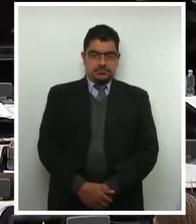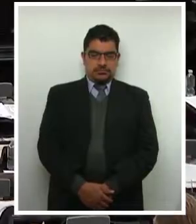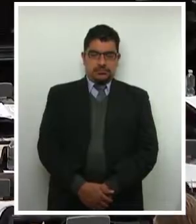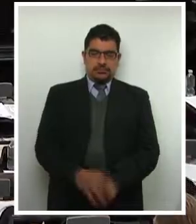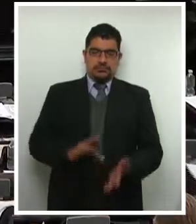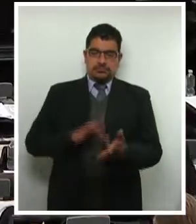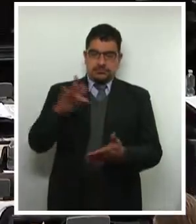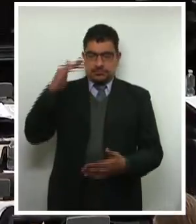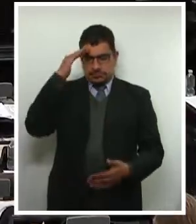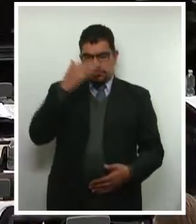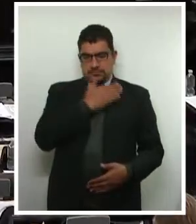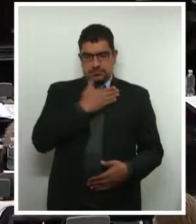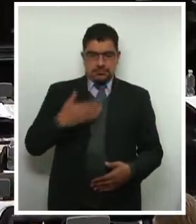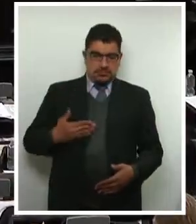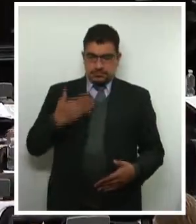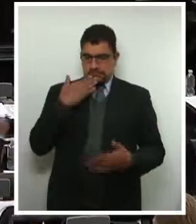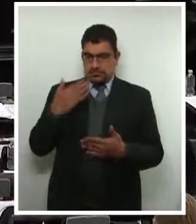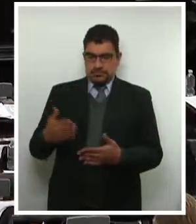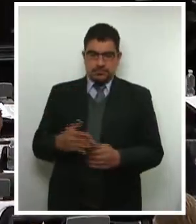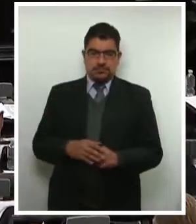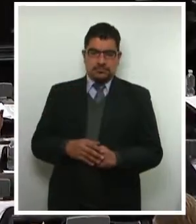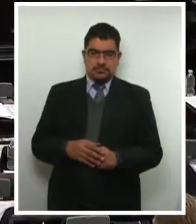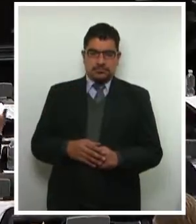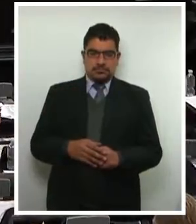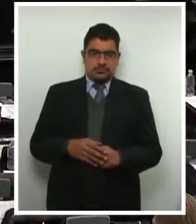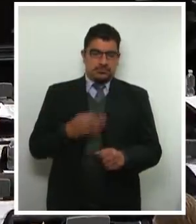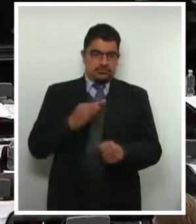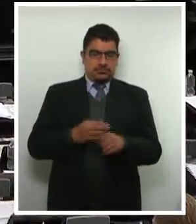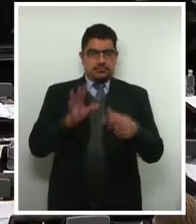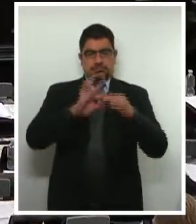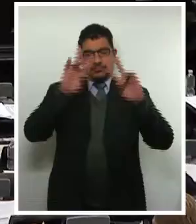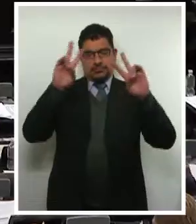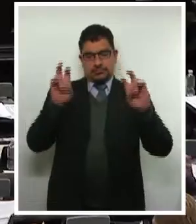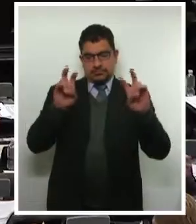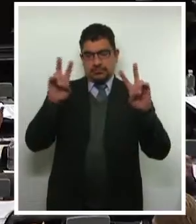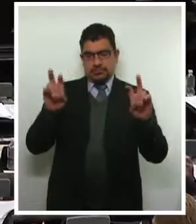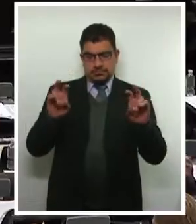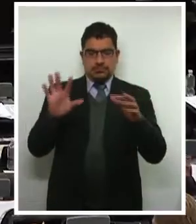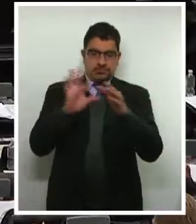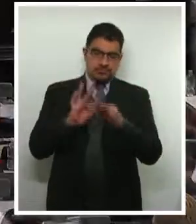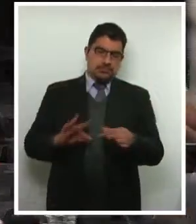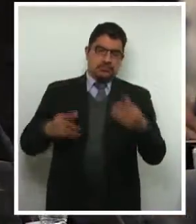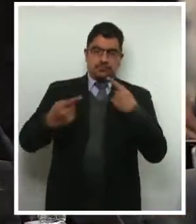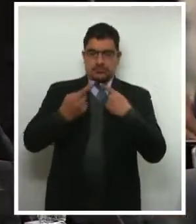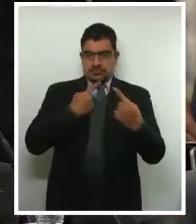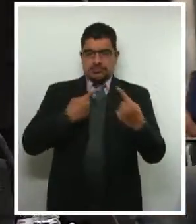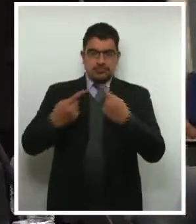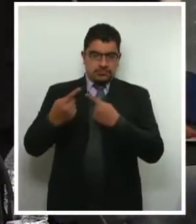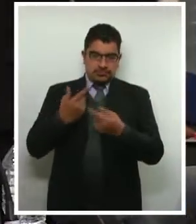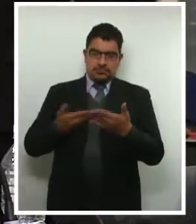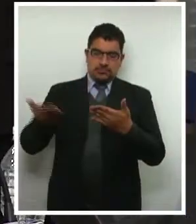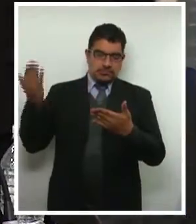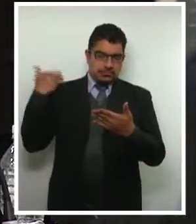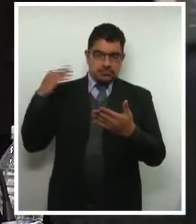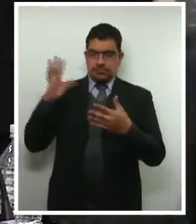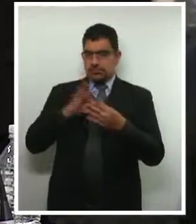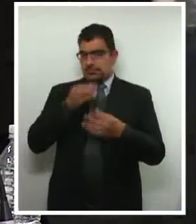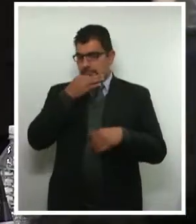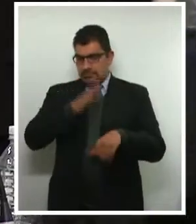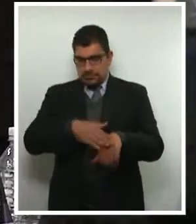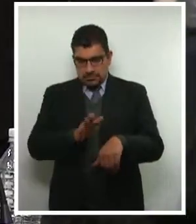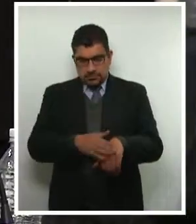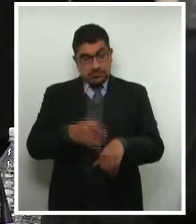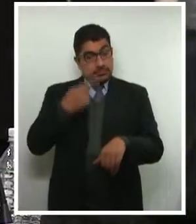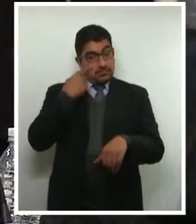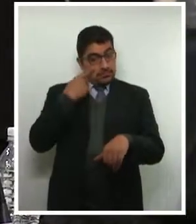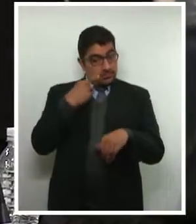Gracias, presidente. Este tema ya había sido comentado y también advertido de los riesgos y alcances